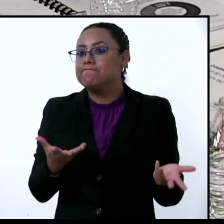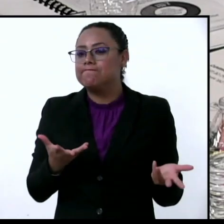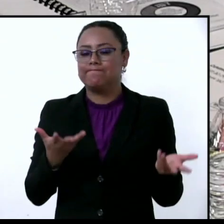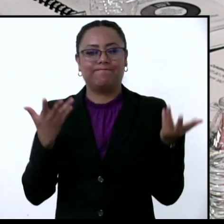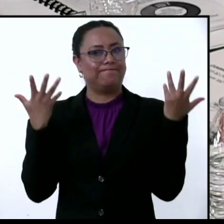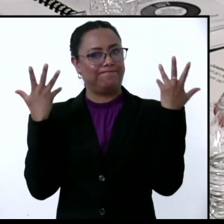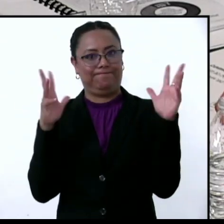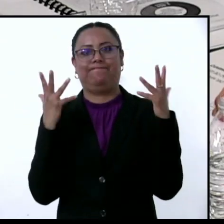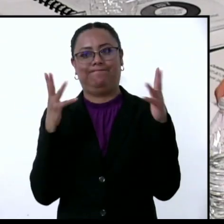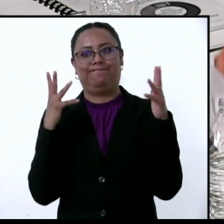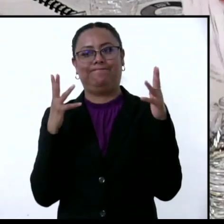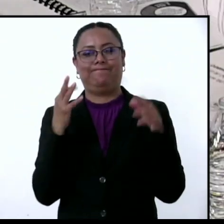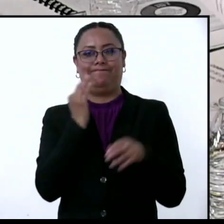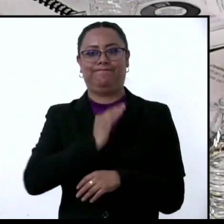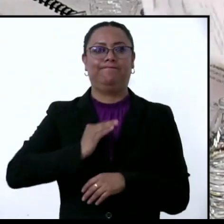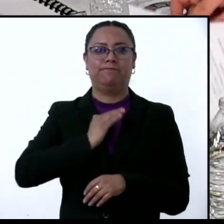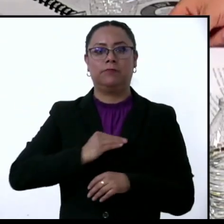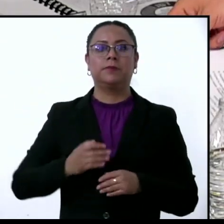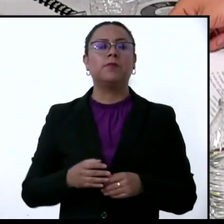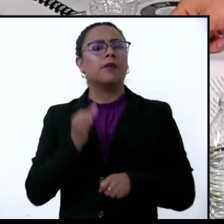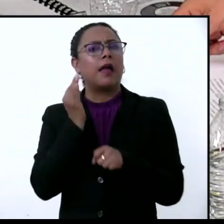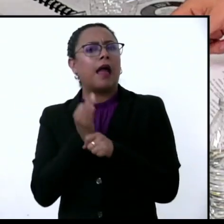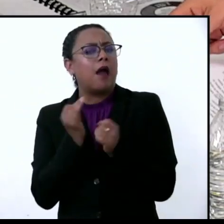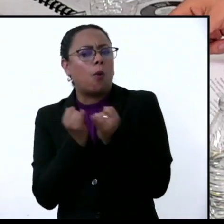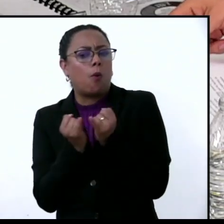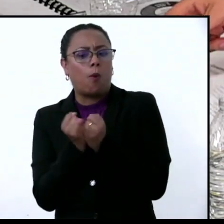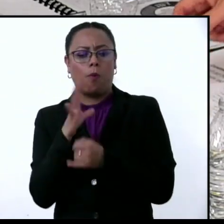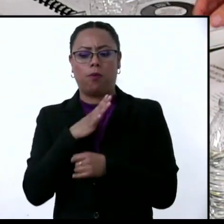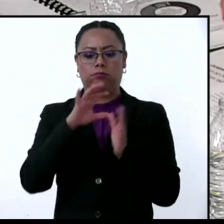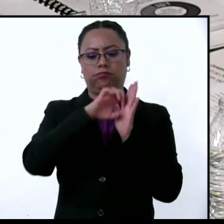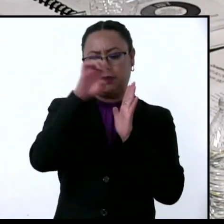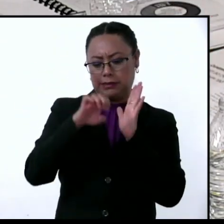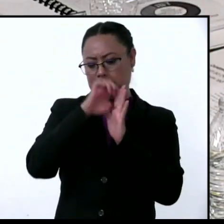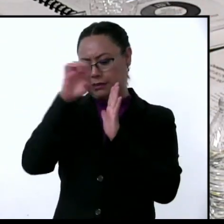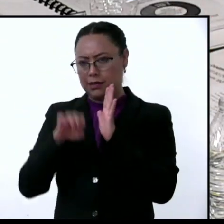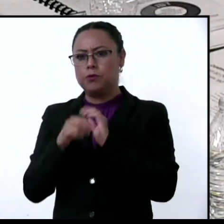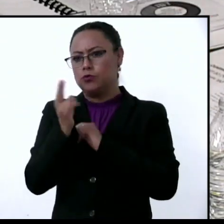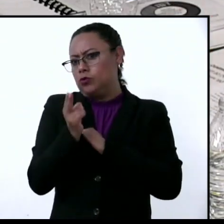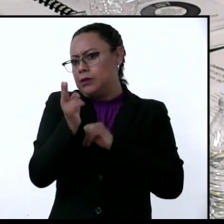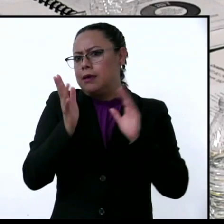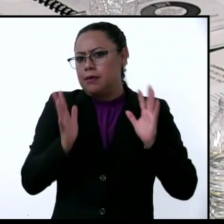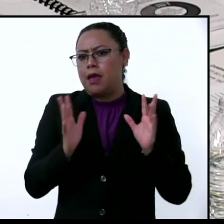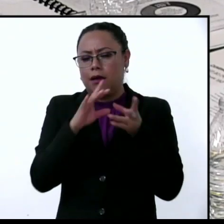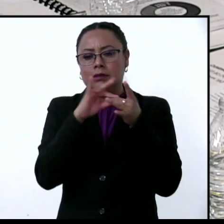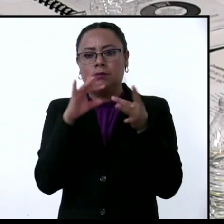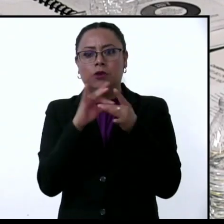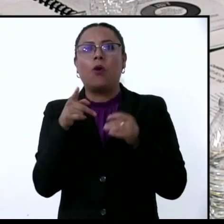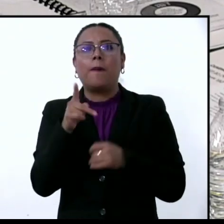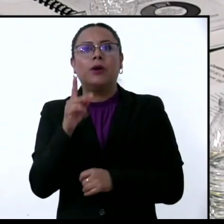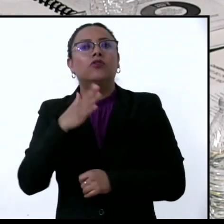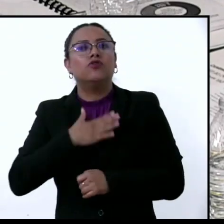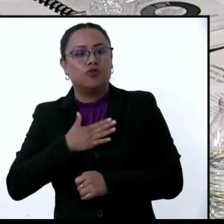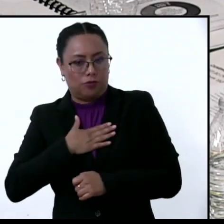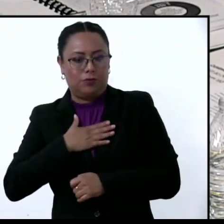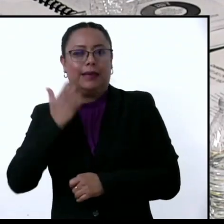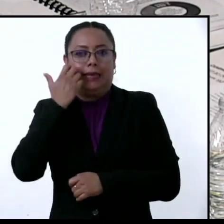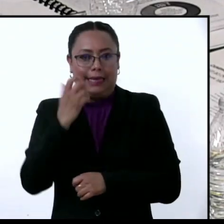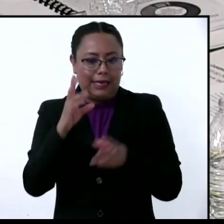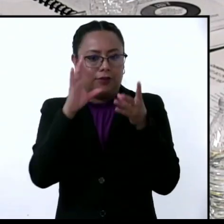Hay ejemplos que ya usted ha mencionado, pero que no quisiera dejar de comentar porque